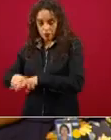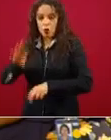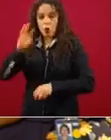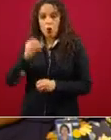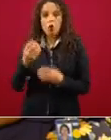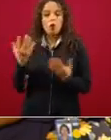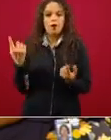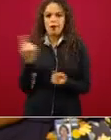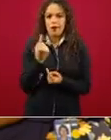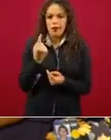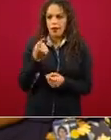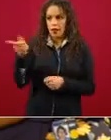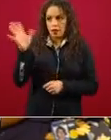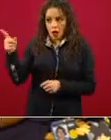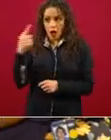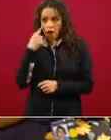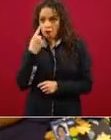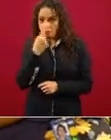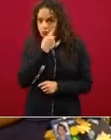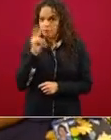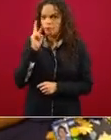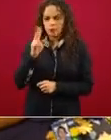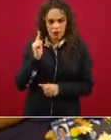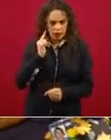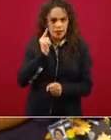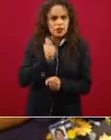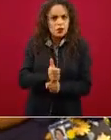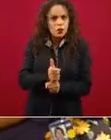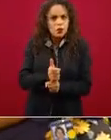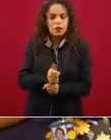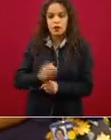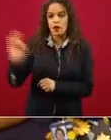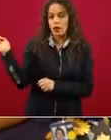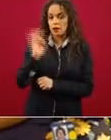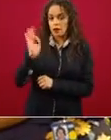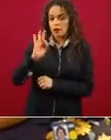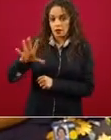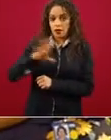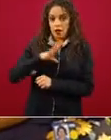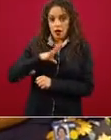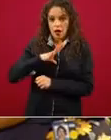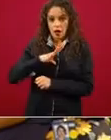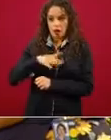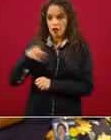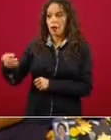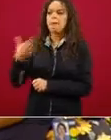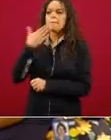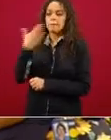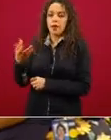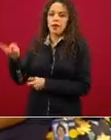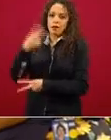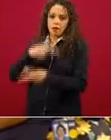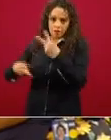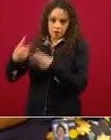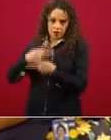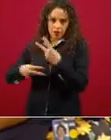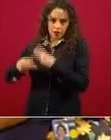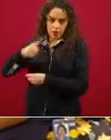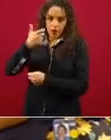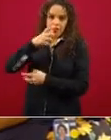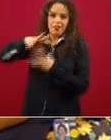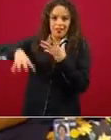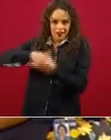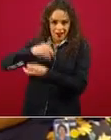en determinado momento, esperemos que no, pero si llegase a pasar, aunque sea una reactivación económica, esa obra se tenga que